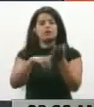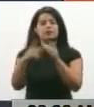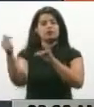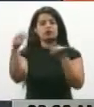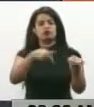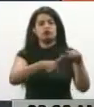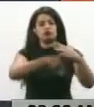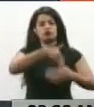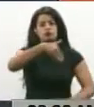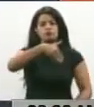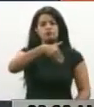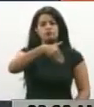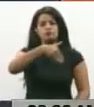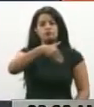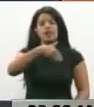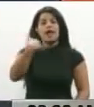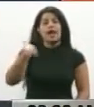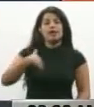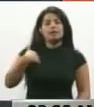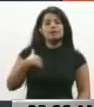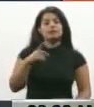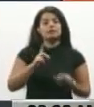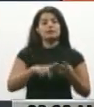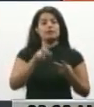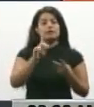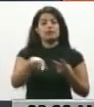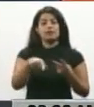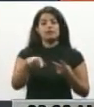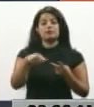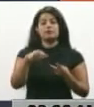hacemos Argentina y